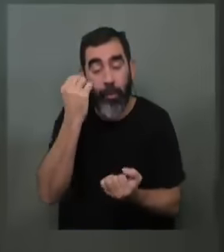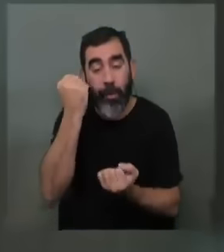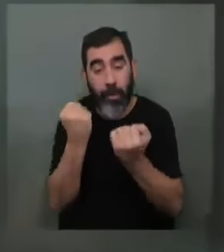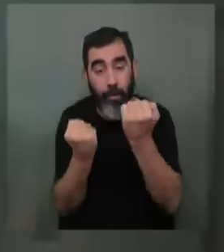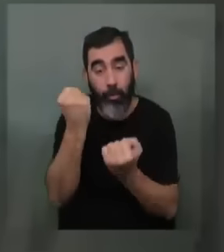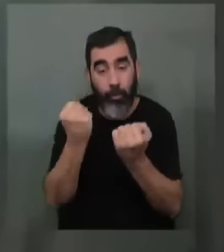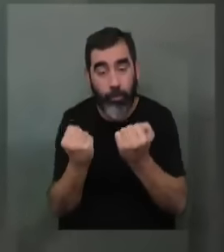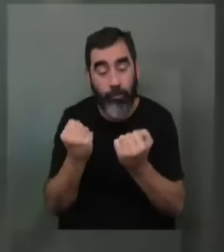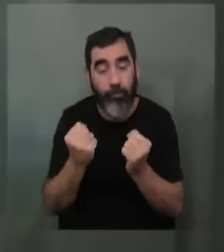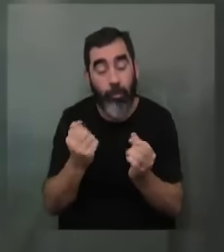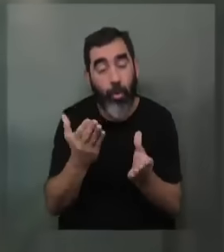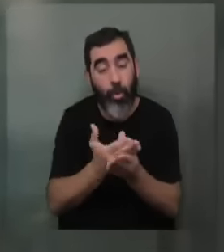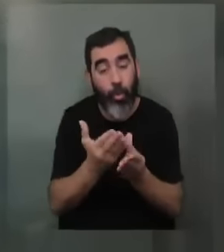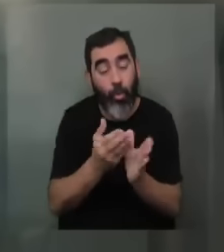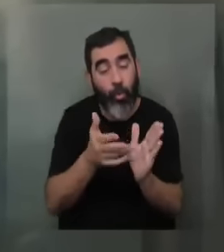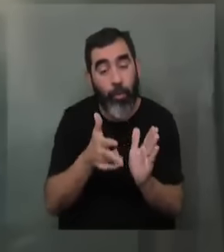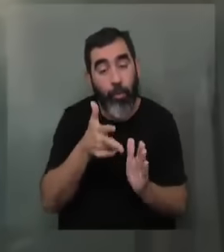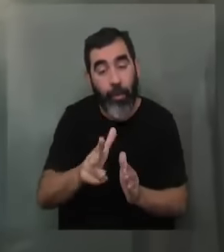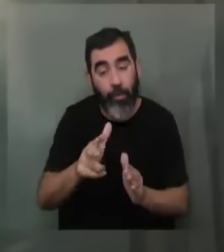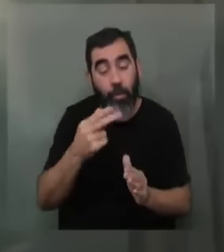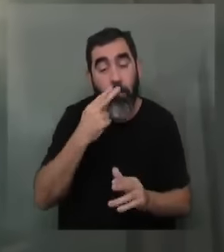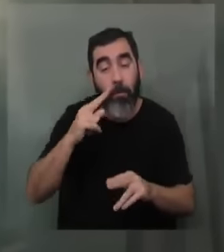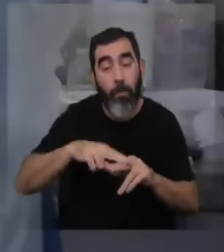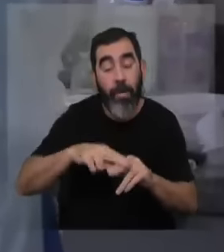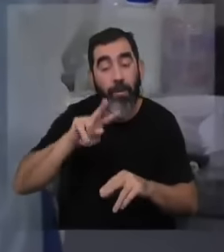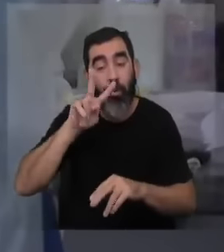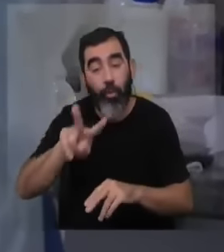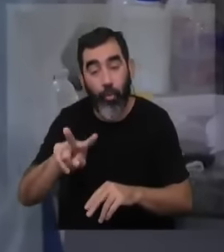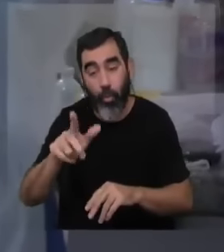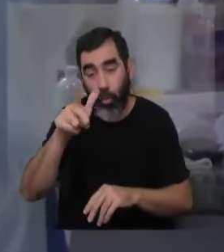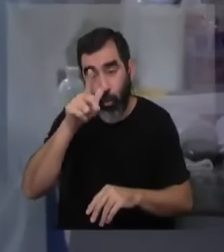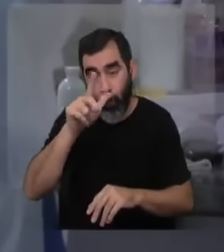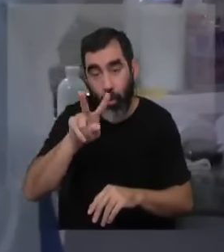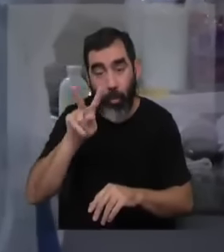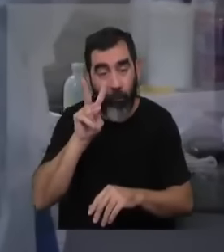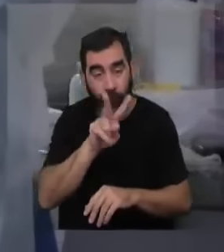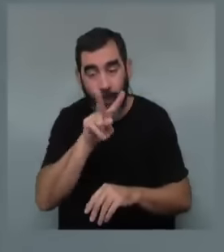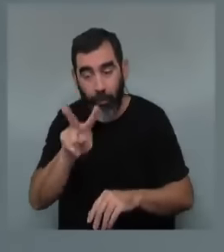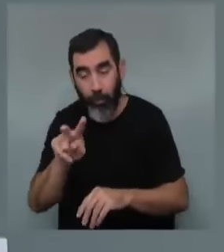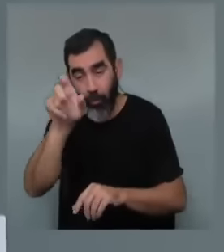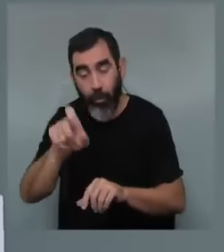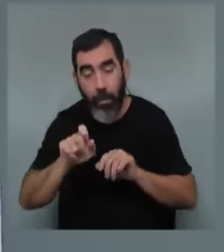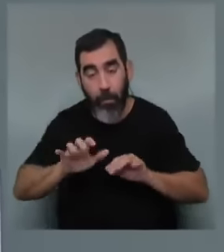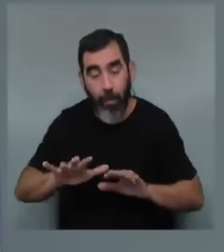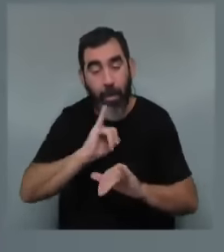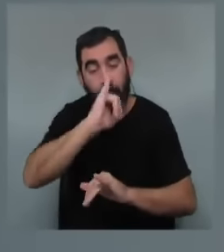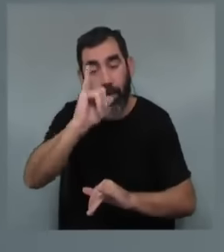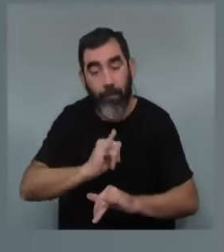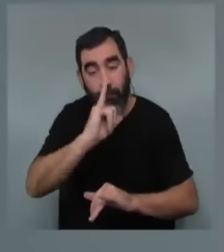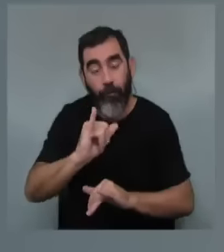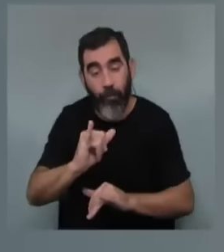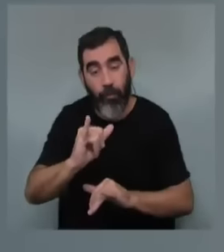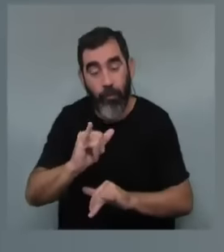financiero el documento tiene fecha de este martes 2 y señala que las dos veedor del casmu elaboraron informe sobre el pedido de la